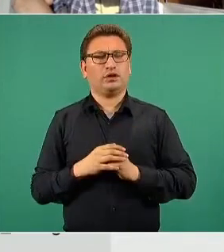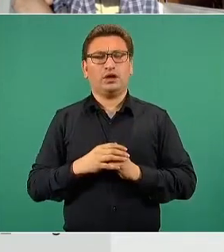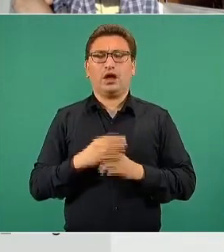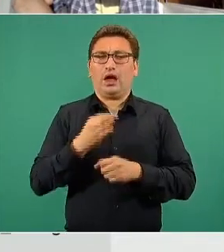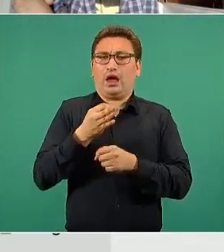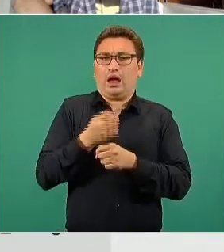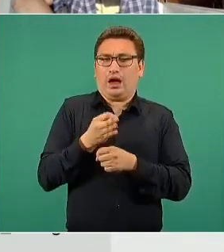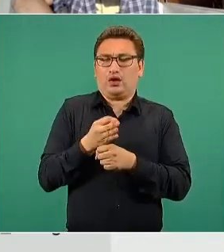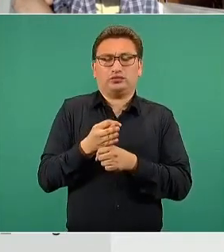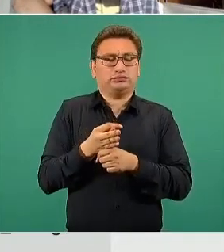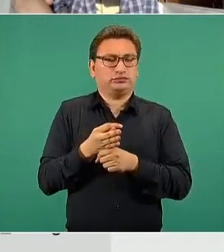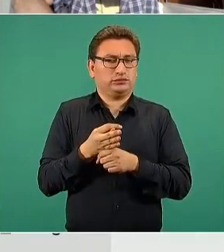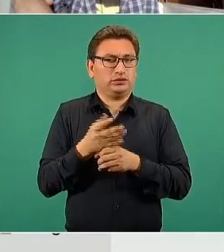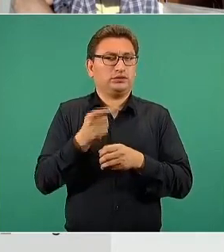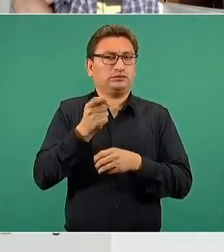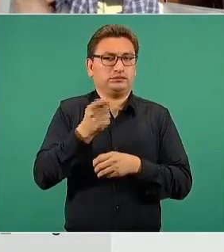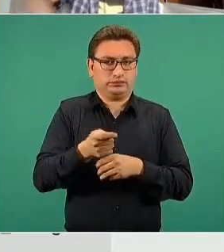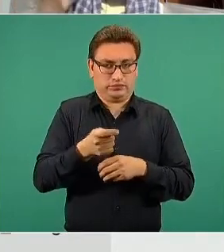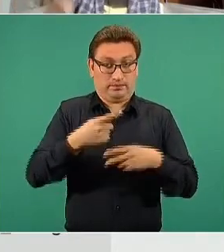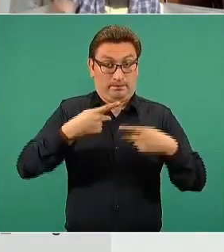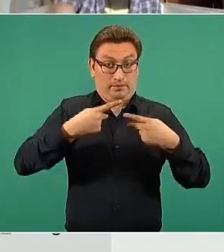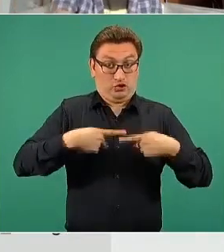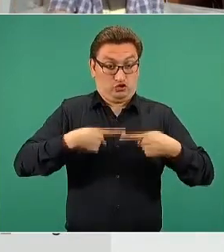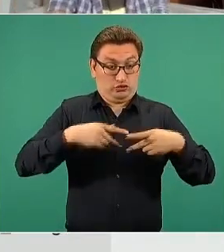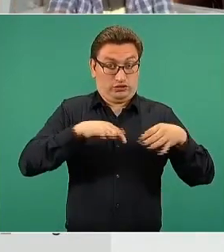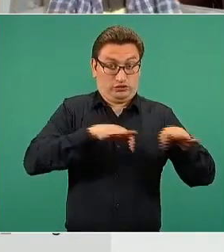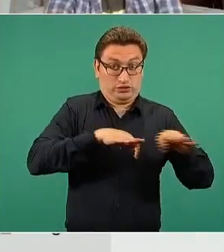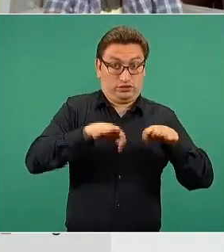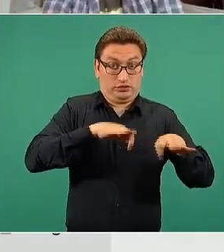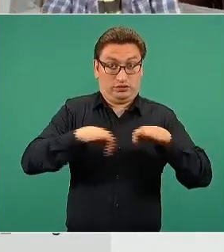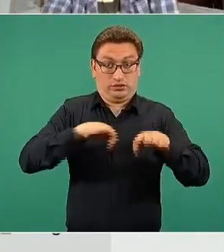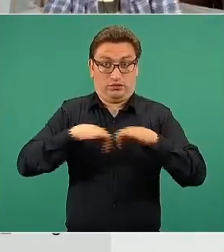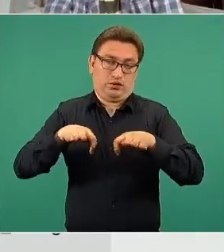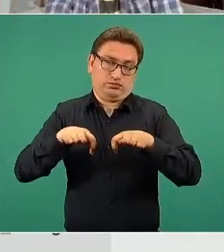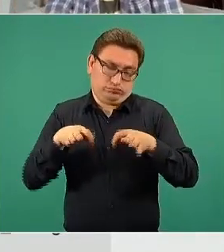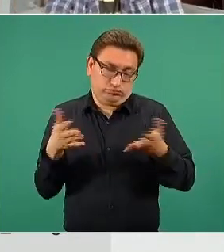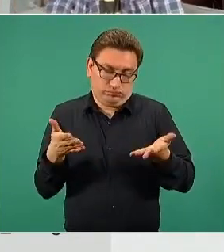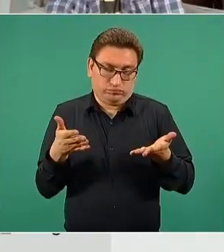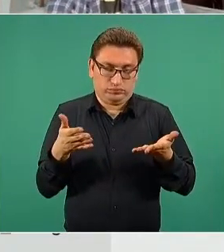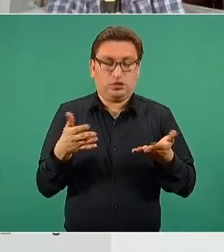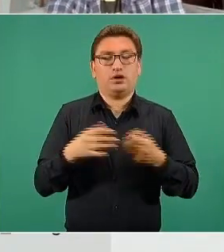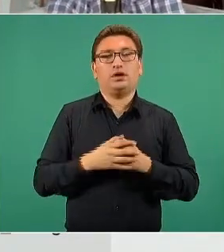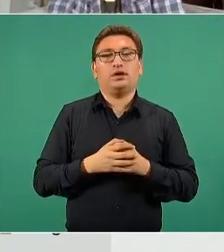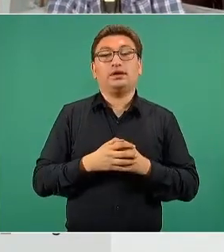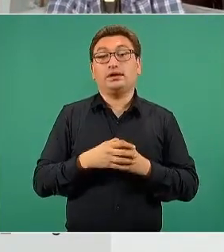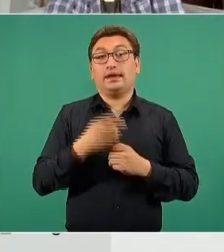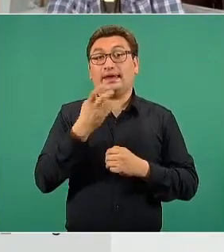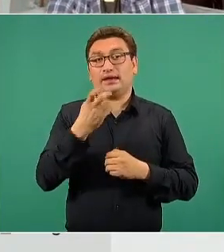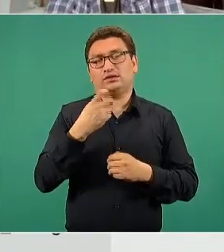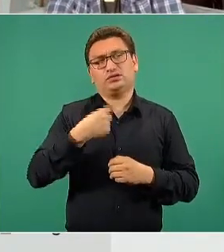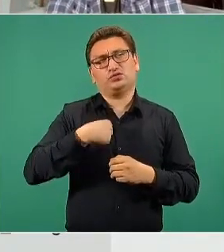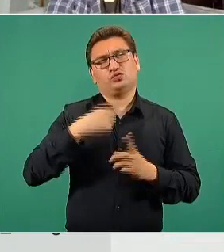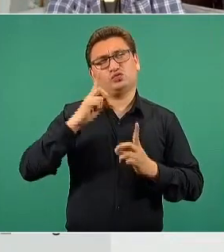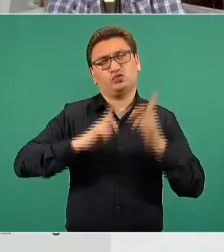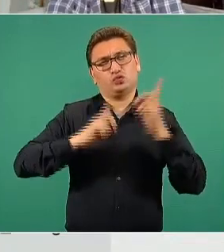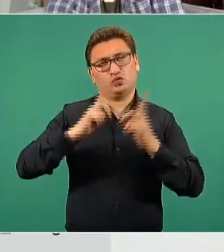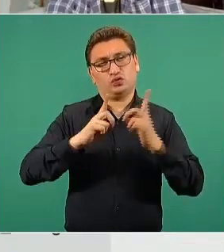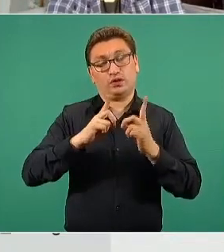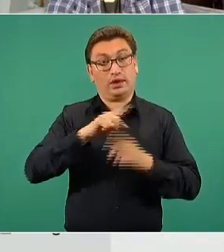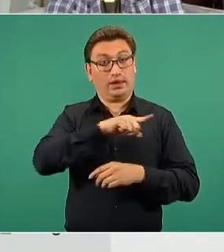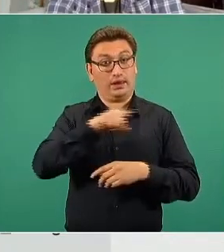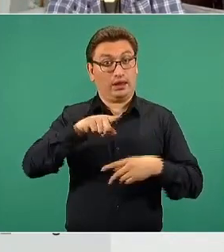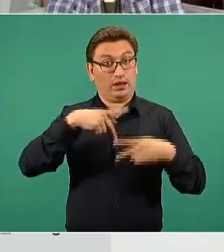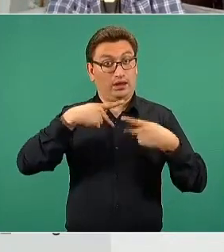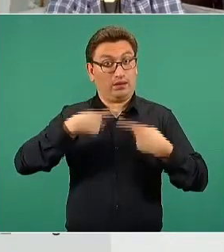hablando de población trabajadora en edad, y esto me lleva a la duda de si ellos